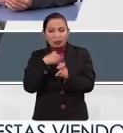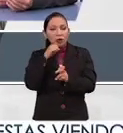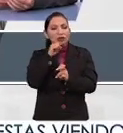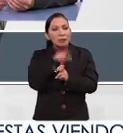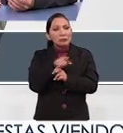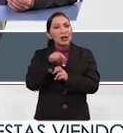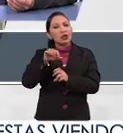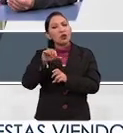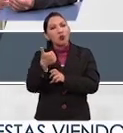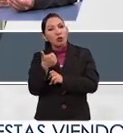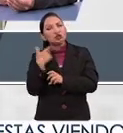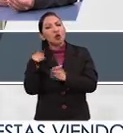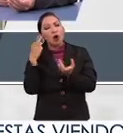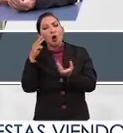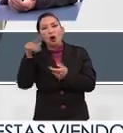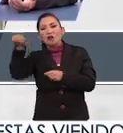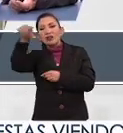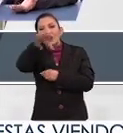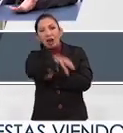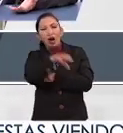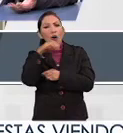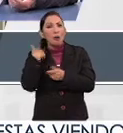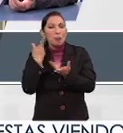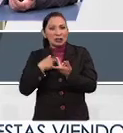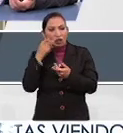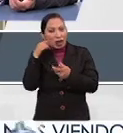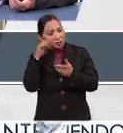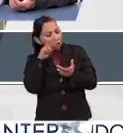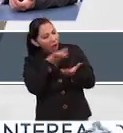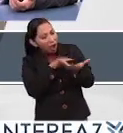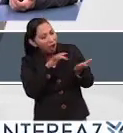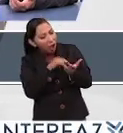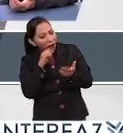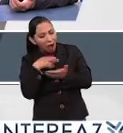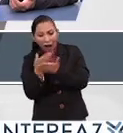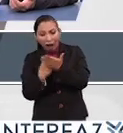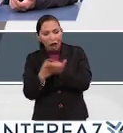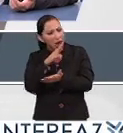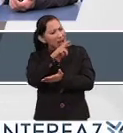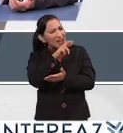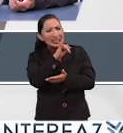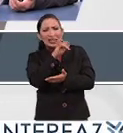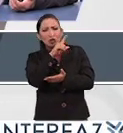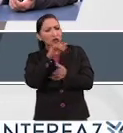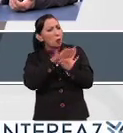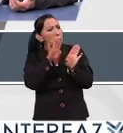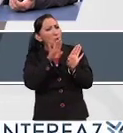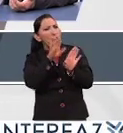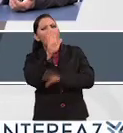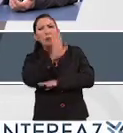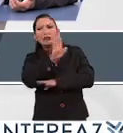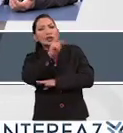serie de moneros contemporáneos, a los cuales consideran a Ríos como su